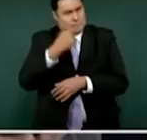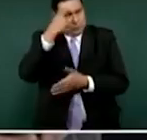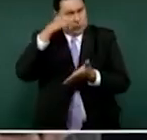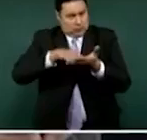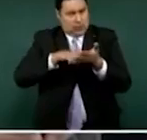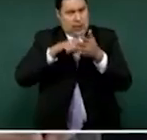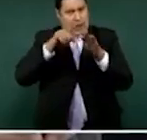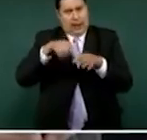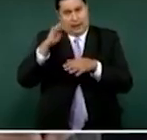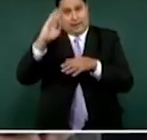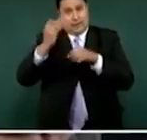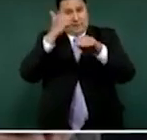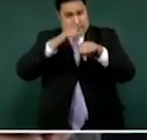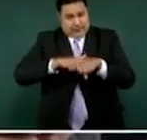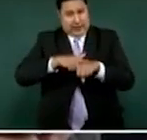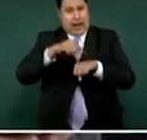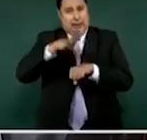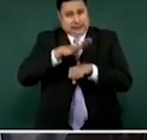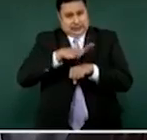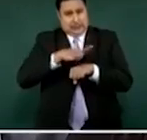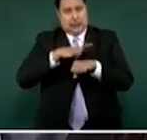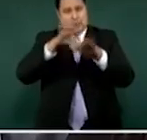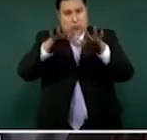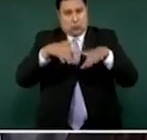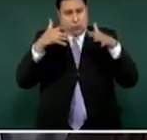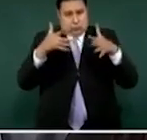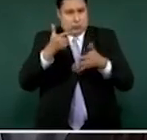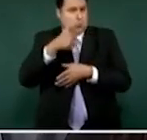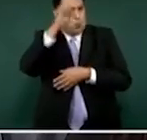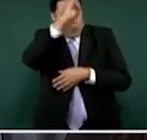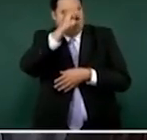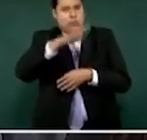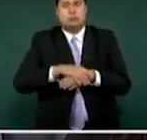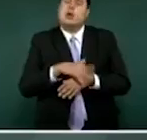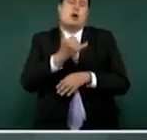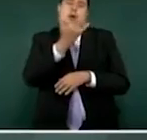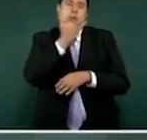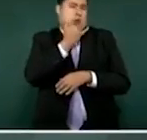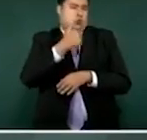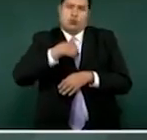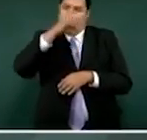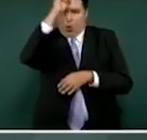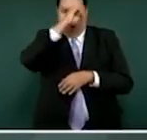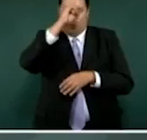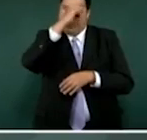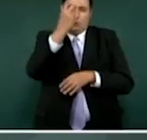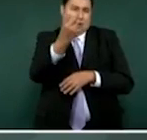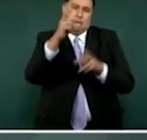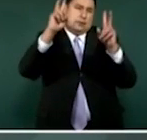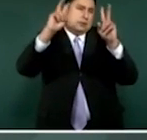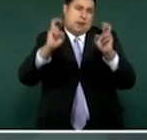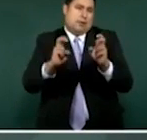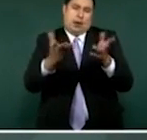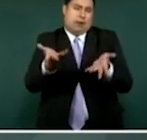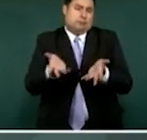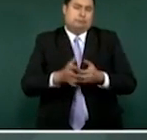el Congreso Federal. No voy a opinar de eso. No sabemos.